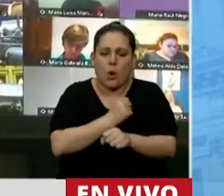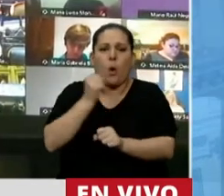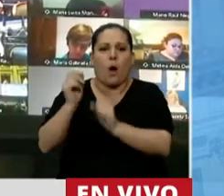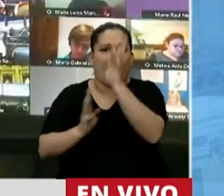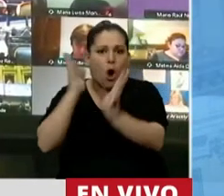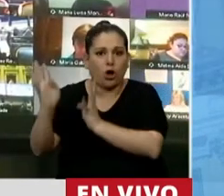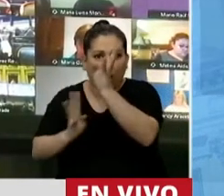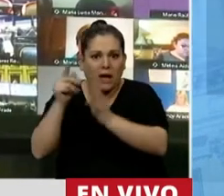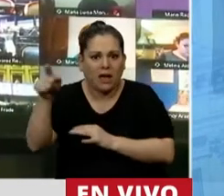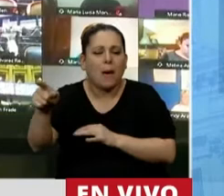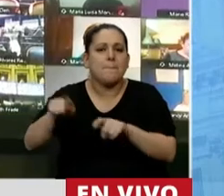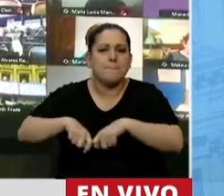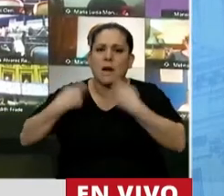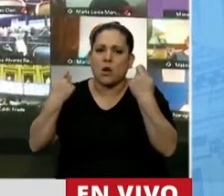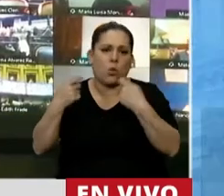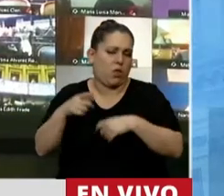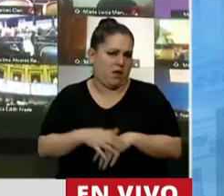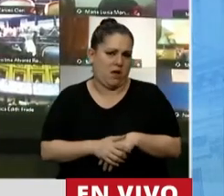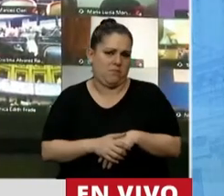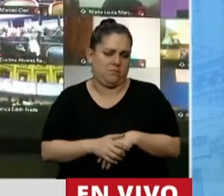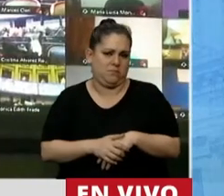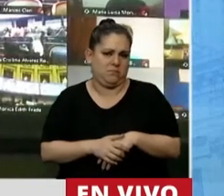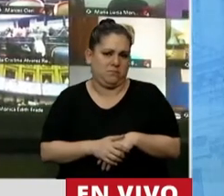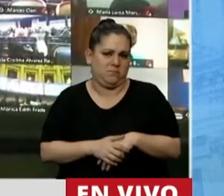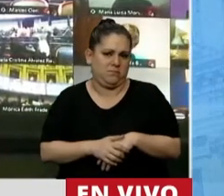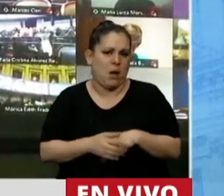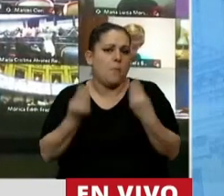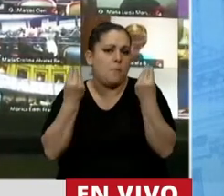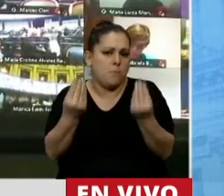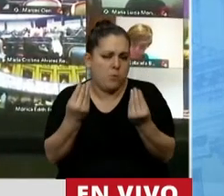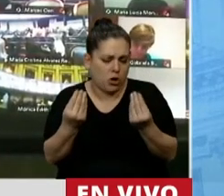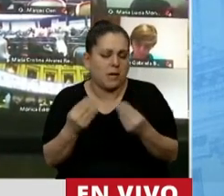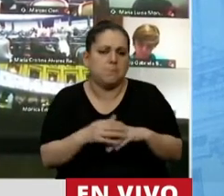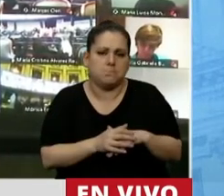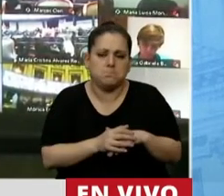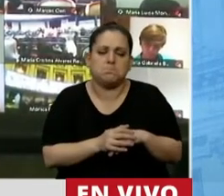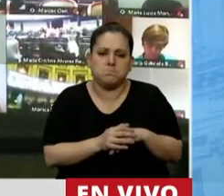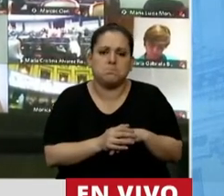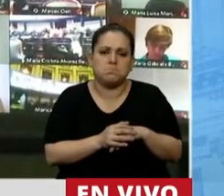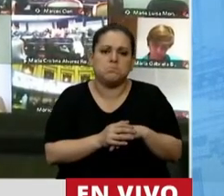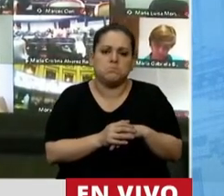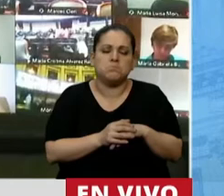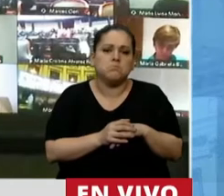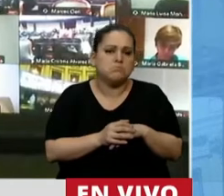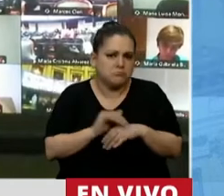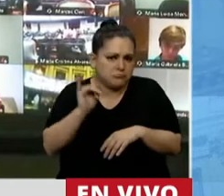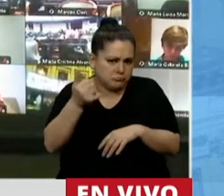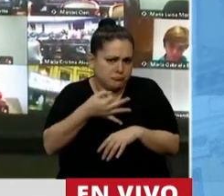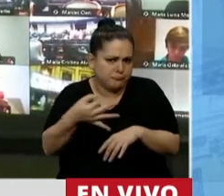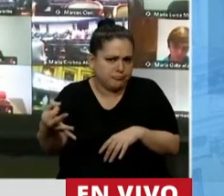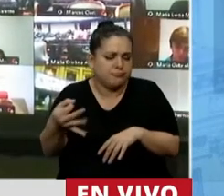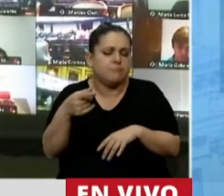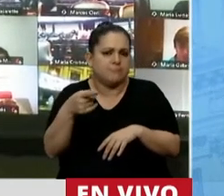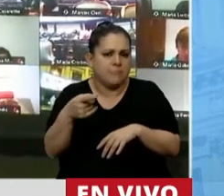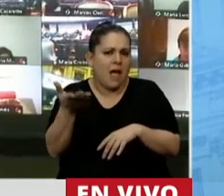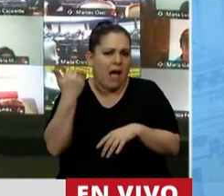que violenta y perjudica a los bosques. ¿Por qué? Bueno, en primer lugar, porque bien se ha dicho